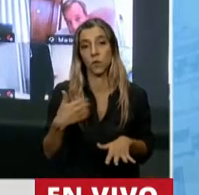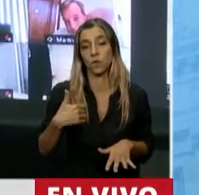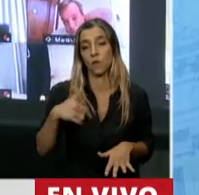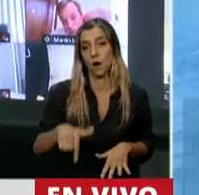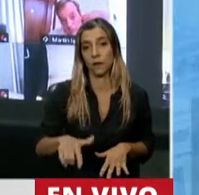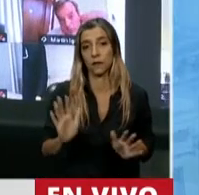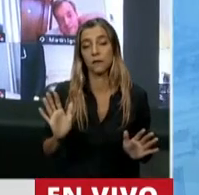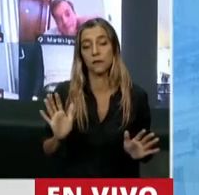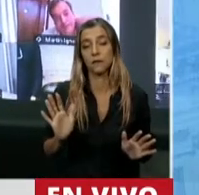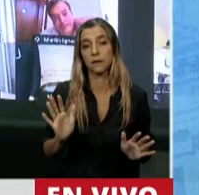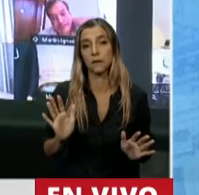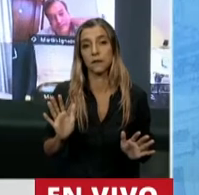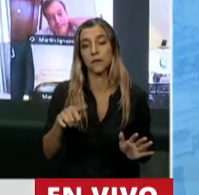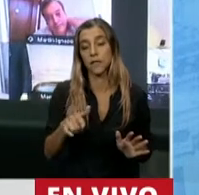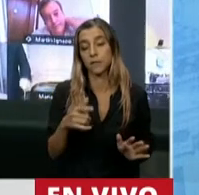Argentina.